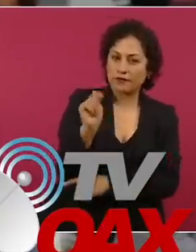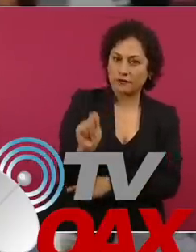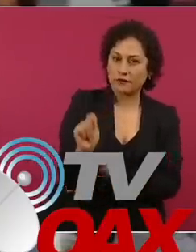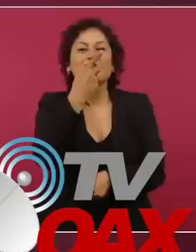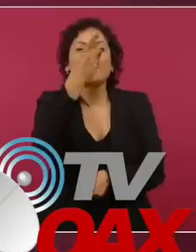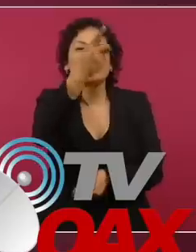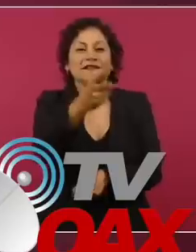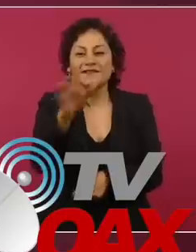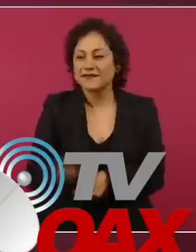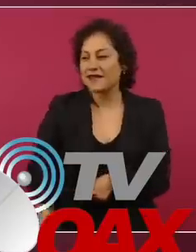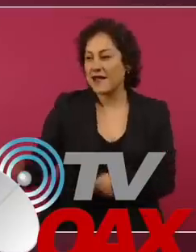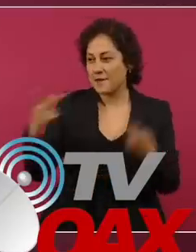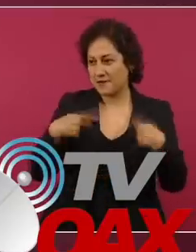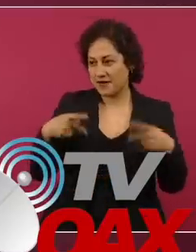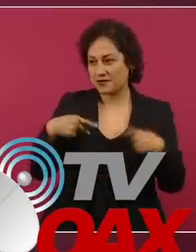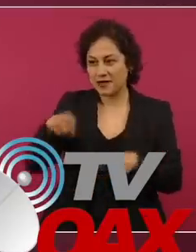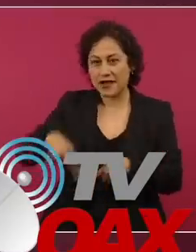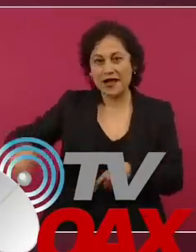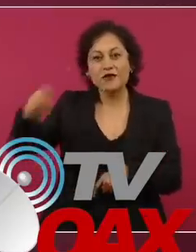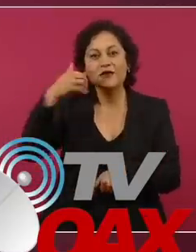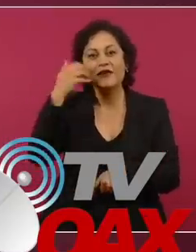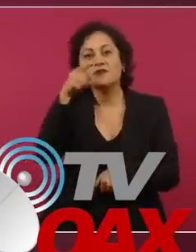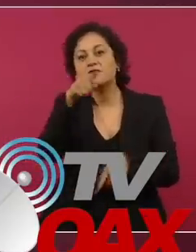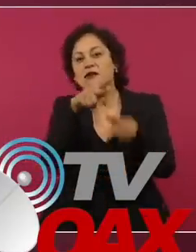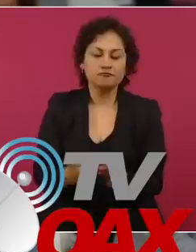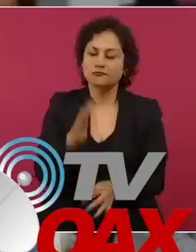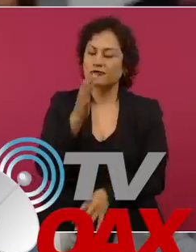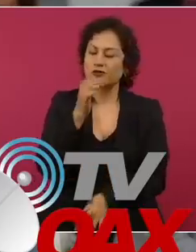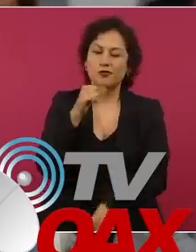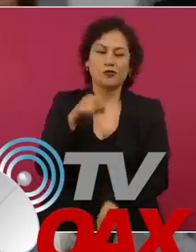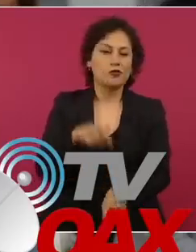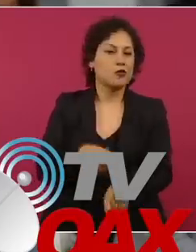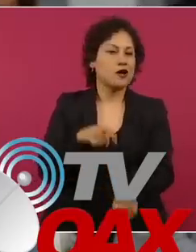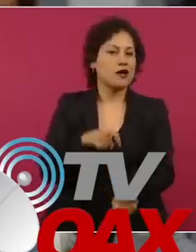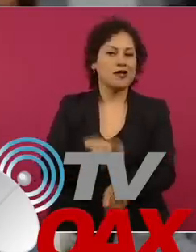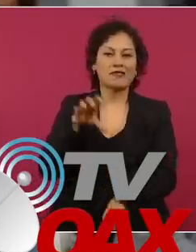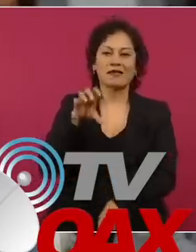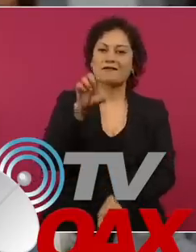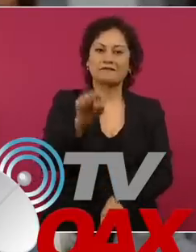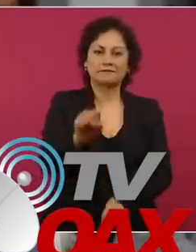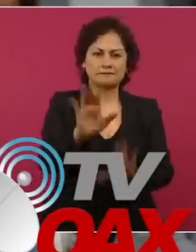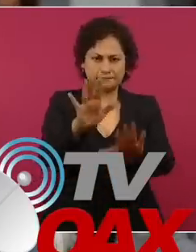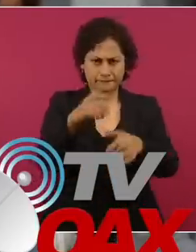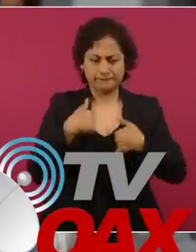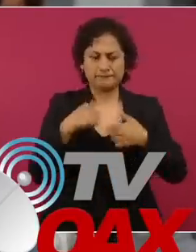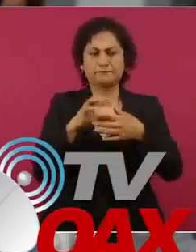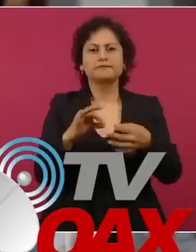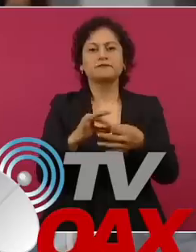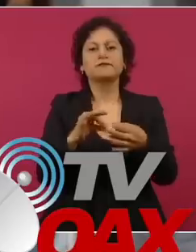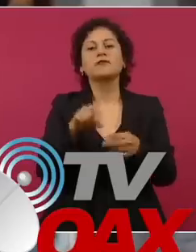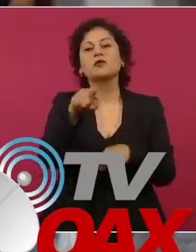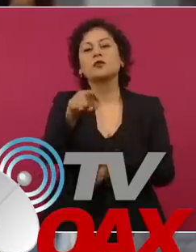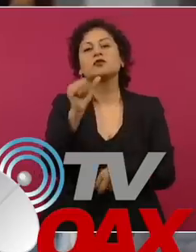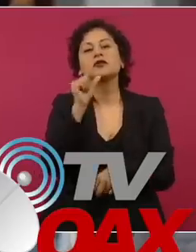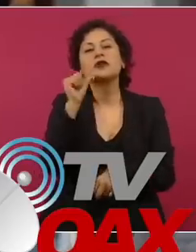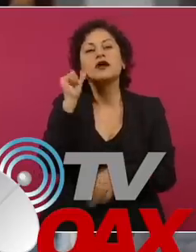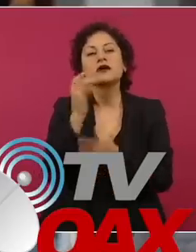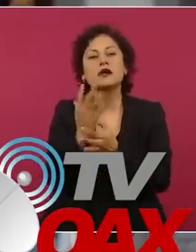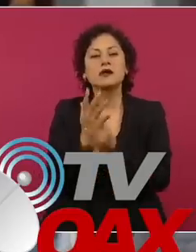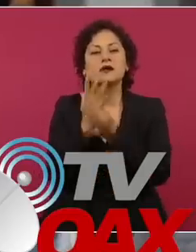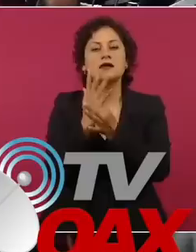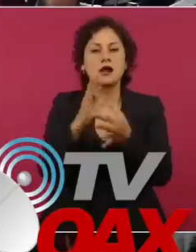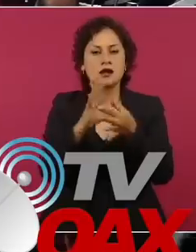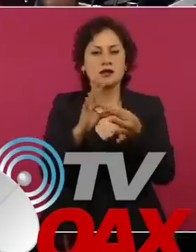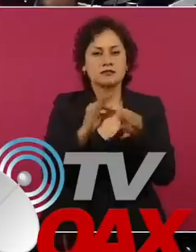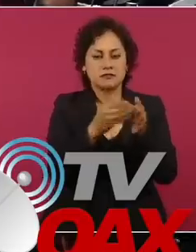en 6 años. Y me quiero explicar brevemente. Usted ayer habló del porfiriato, que